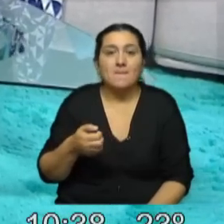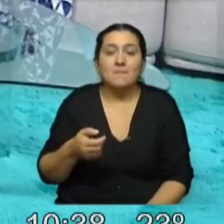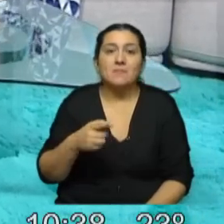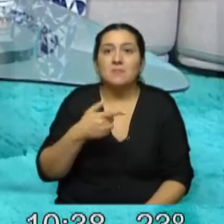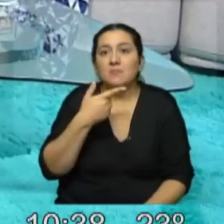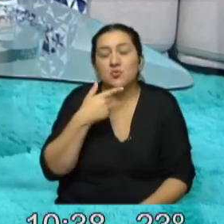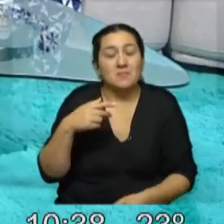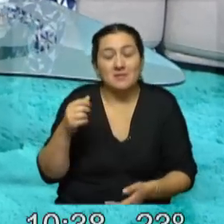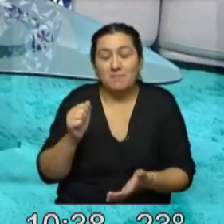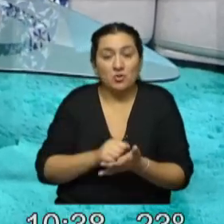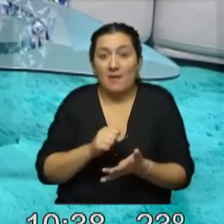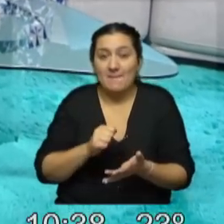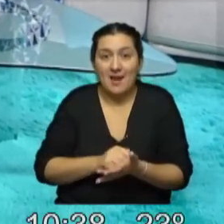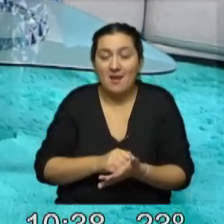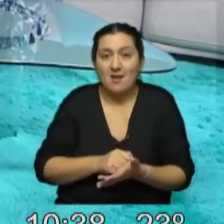Ana Carolina